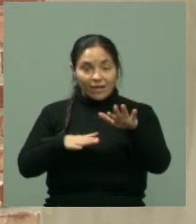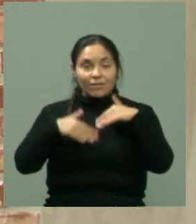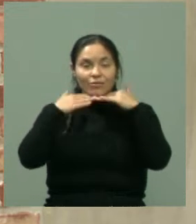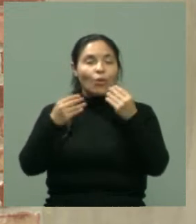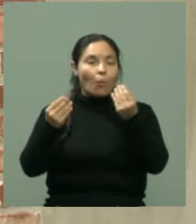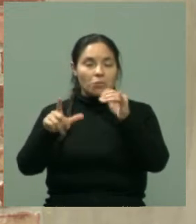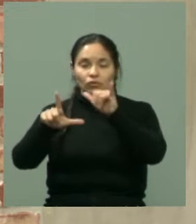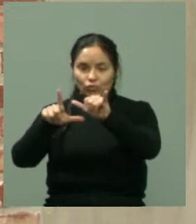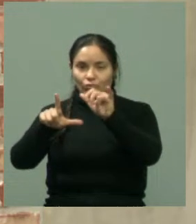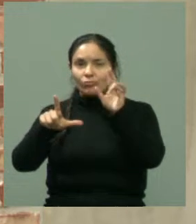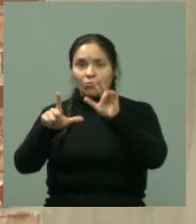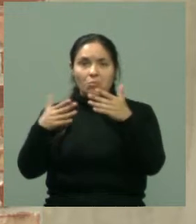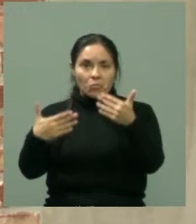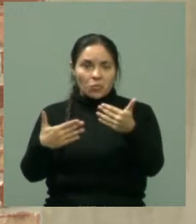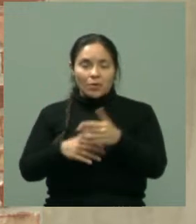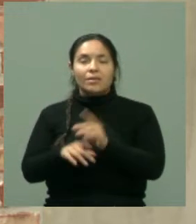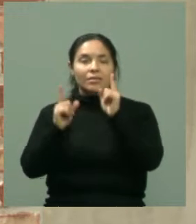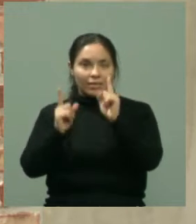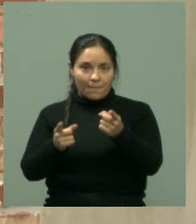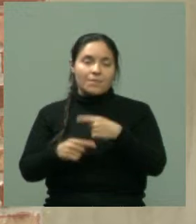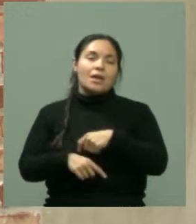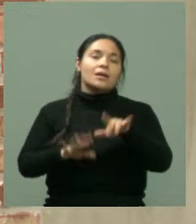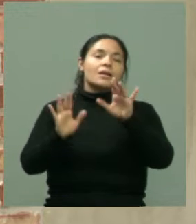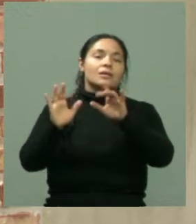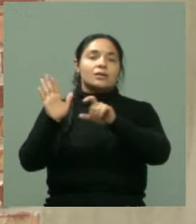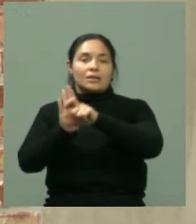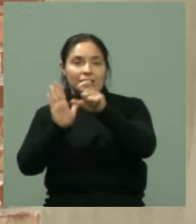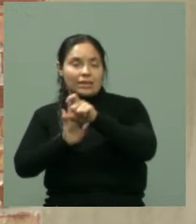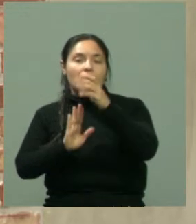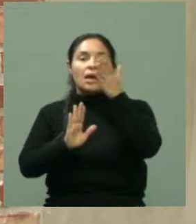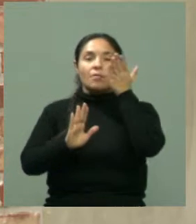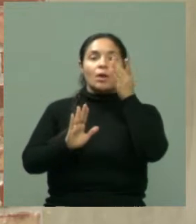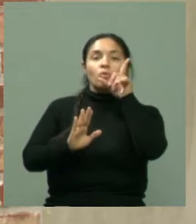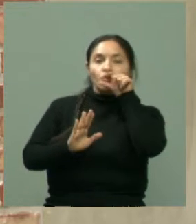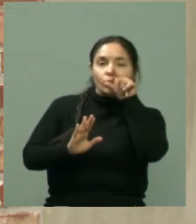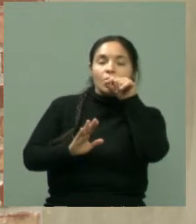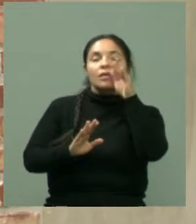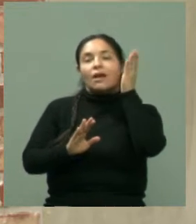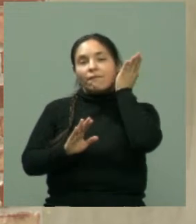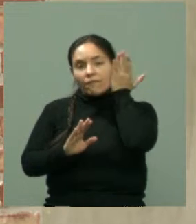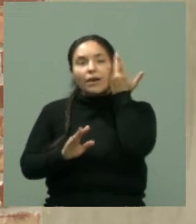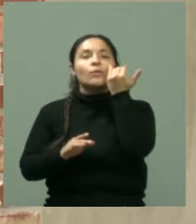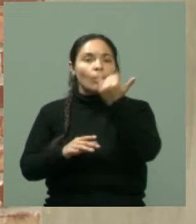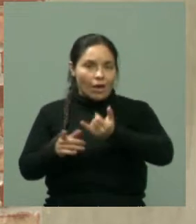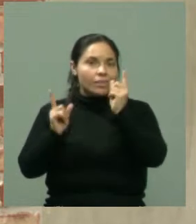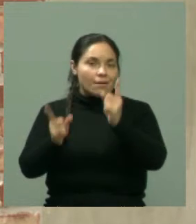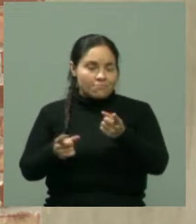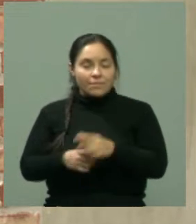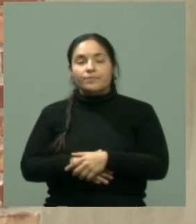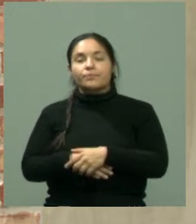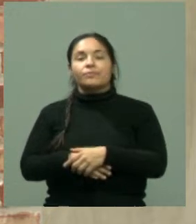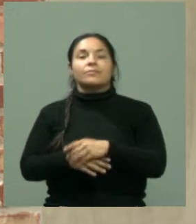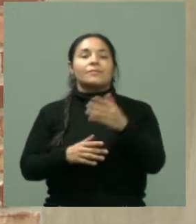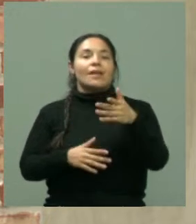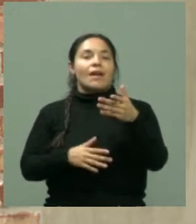YouTube pueden volver a hacerlo. Estamos también en redes, en Twitter, en Instagram y también en Facebook. Dijimos que íbamos a hablar con representantes